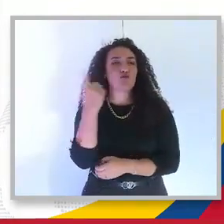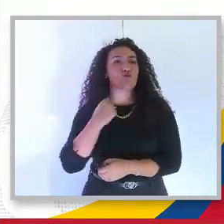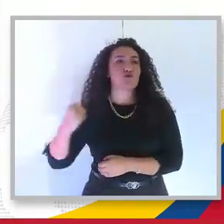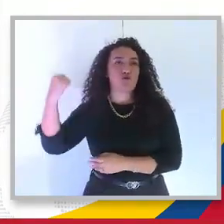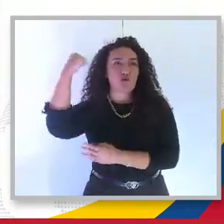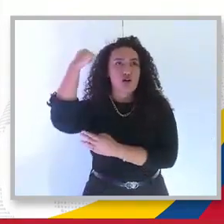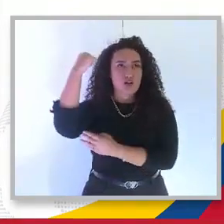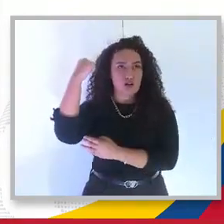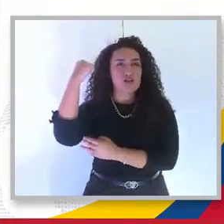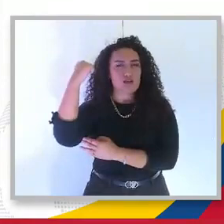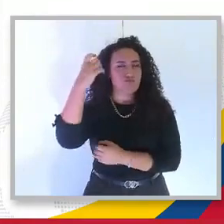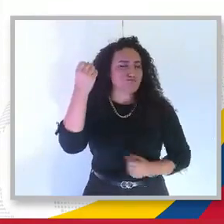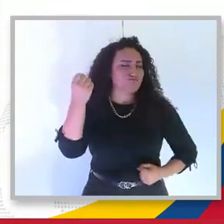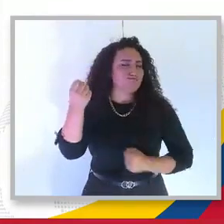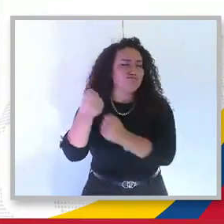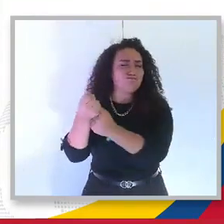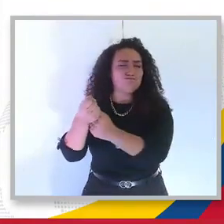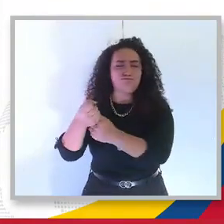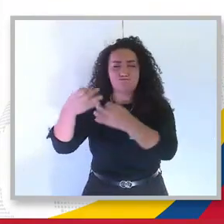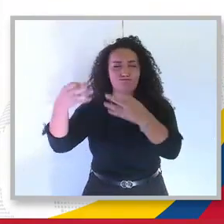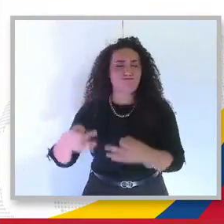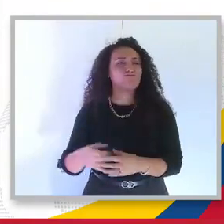Francia Márquez. En nombre